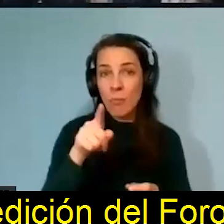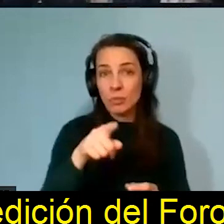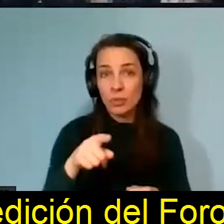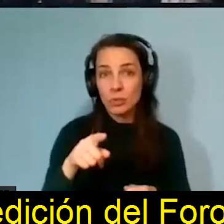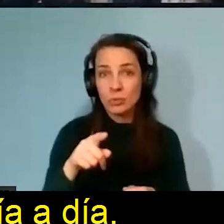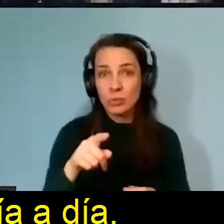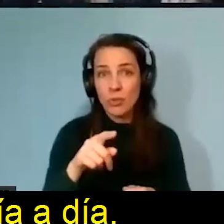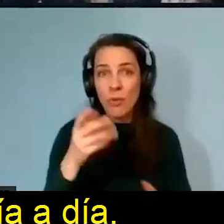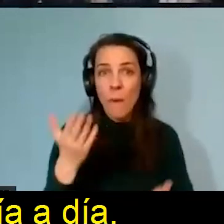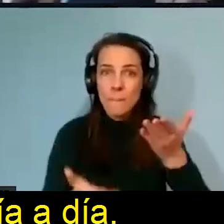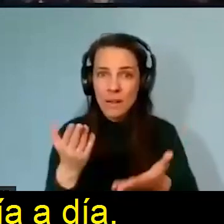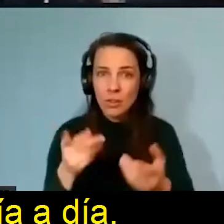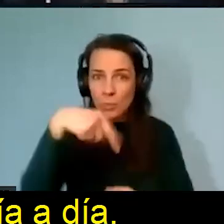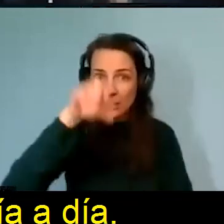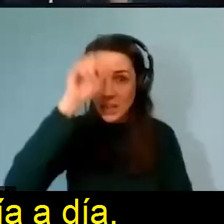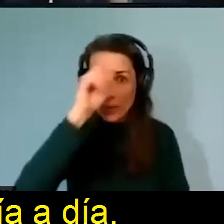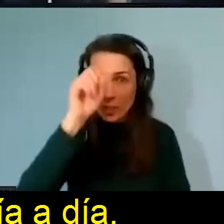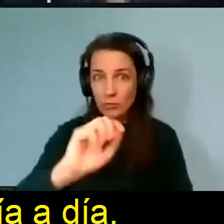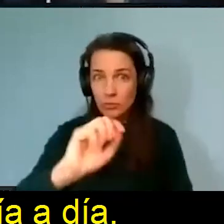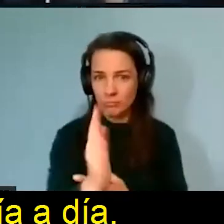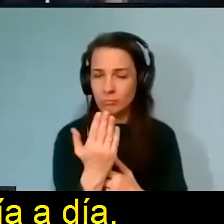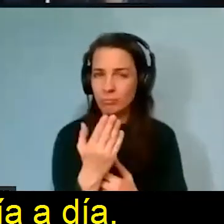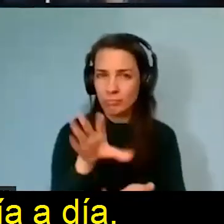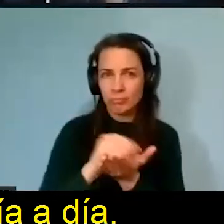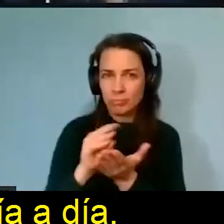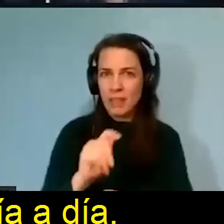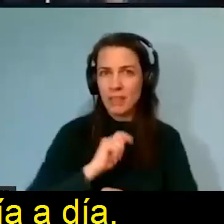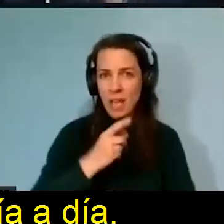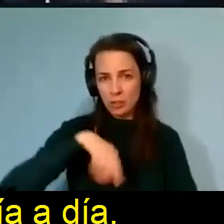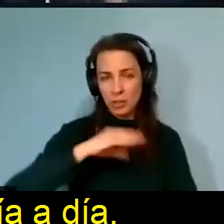valoración, vuestra opinión nos sirve para mejorar día a día.